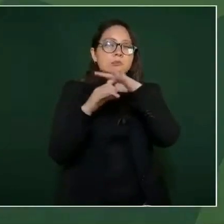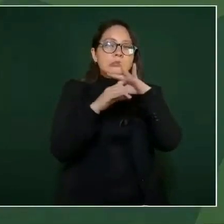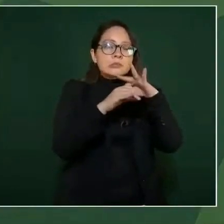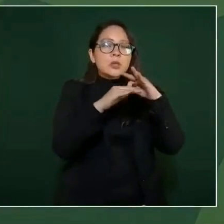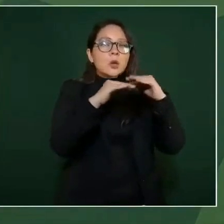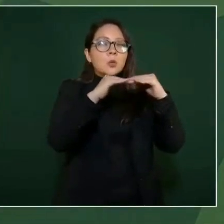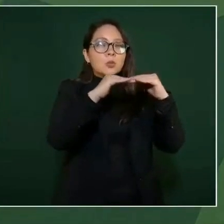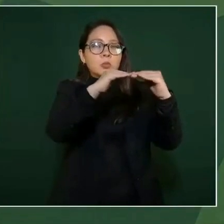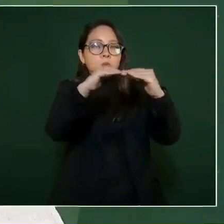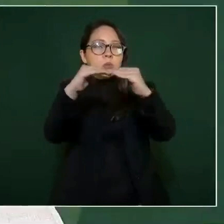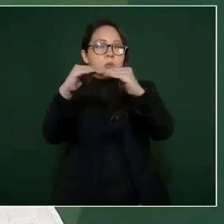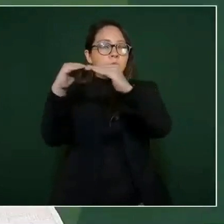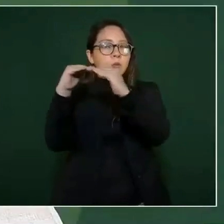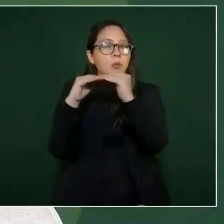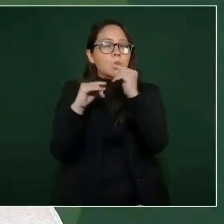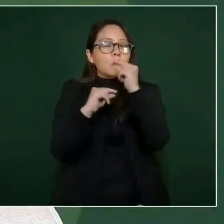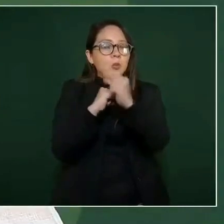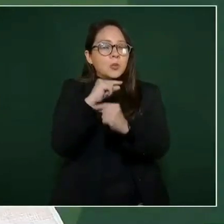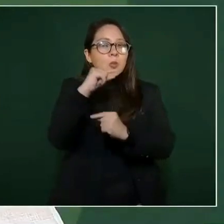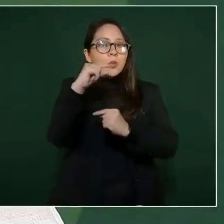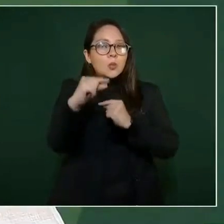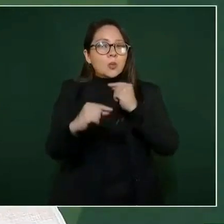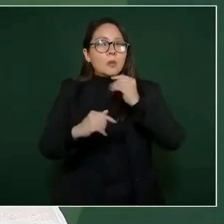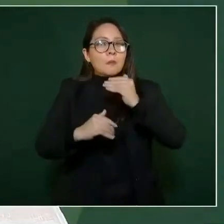primeros pasos.